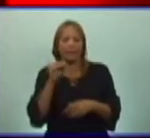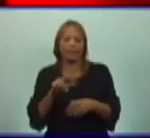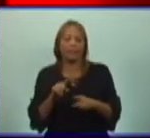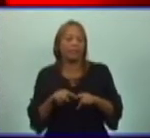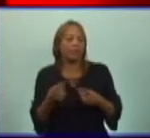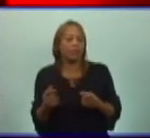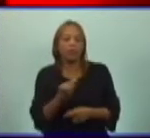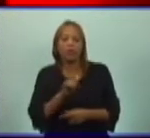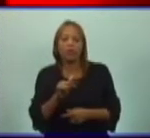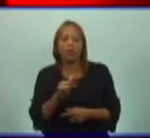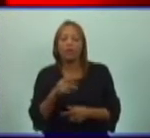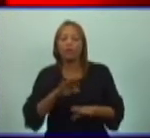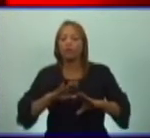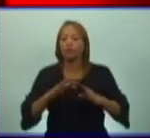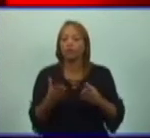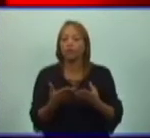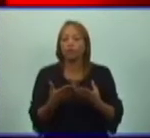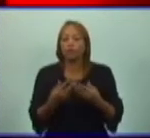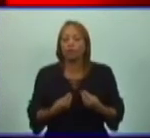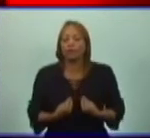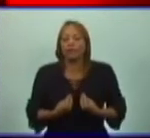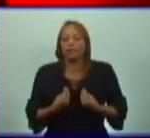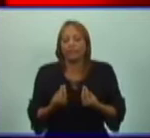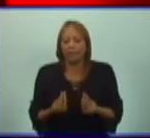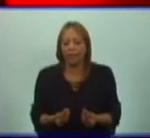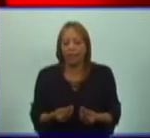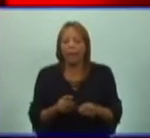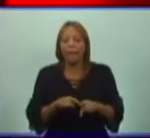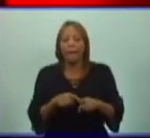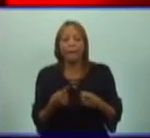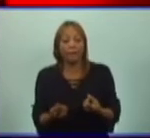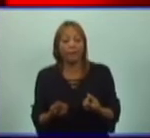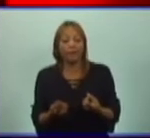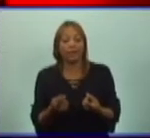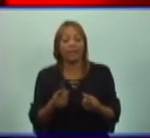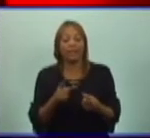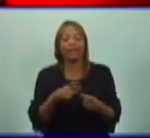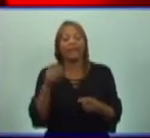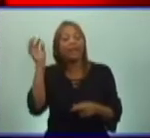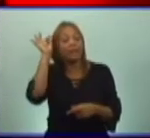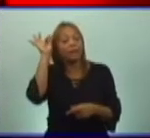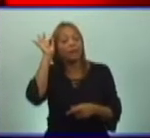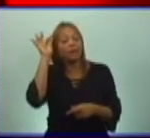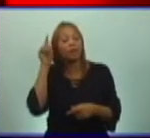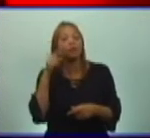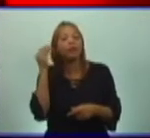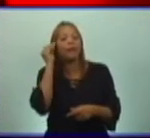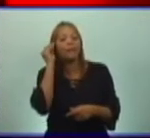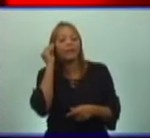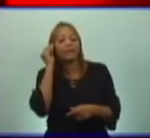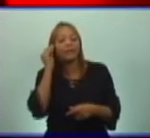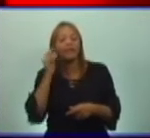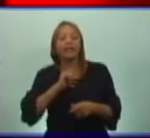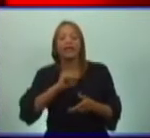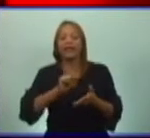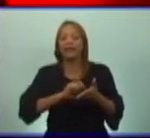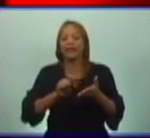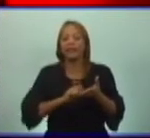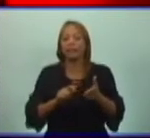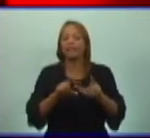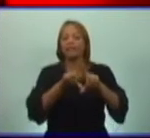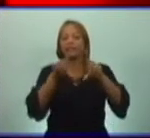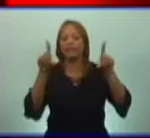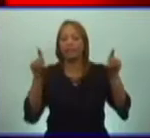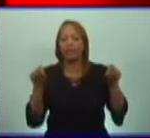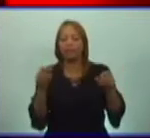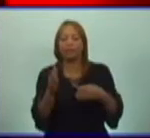sino tu integralidad, porque de lengua española aprendiste a escribir textos de los